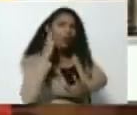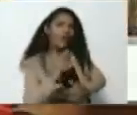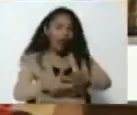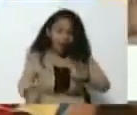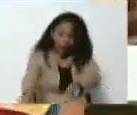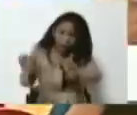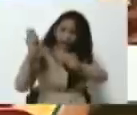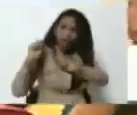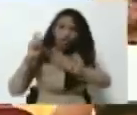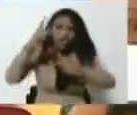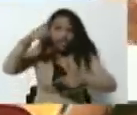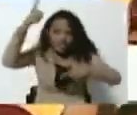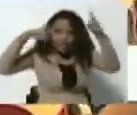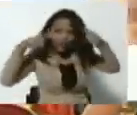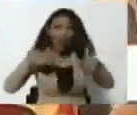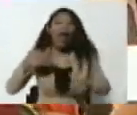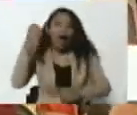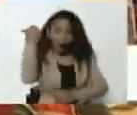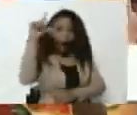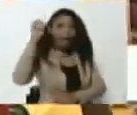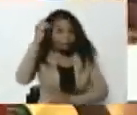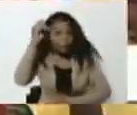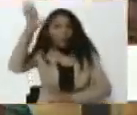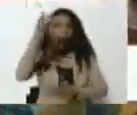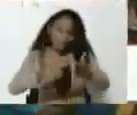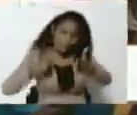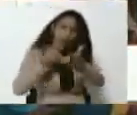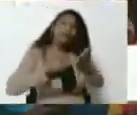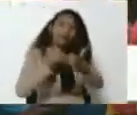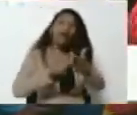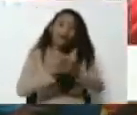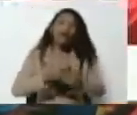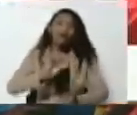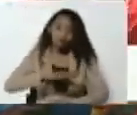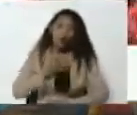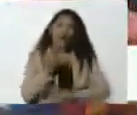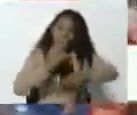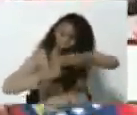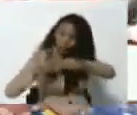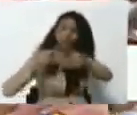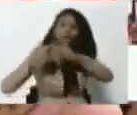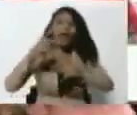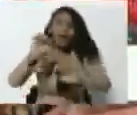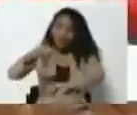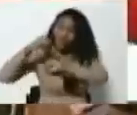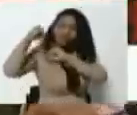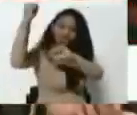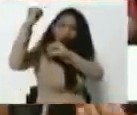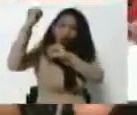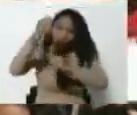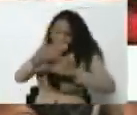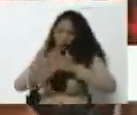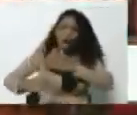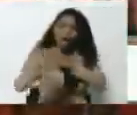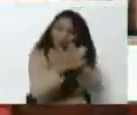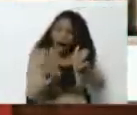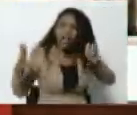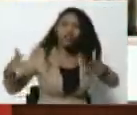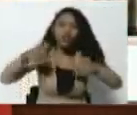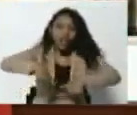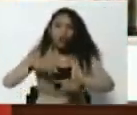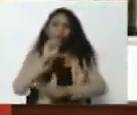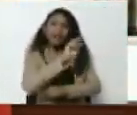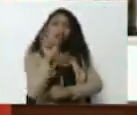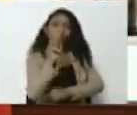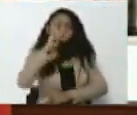legado de Chávez es capaz de dar todas las batallas y es capaz de construir todas las victorias a lo largo y ancho de estos